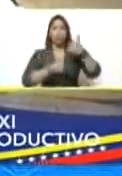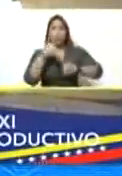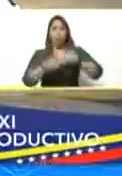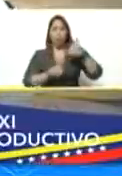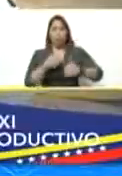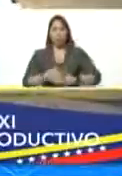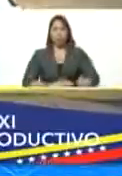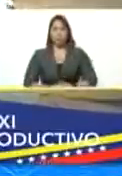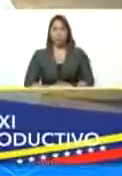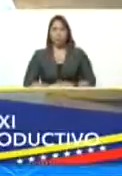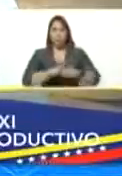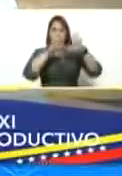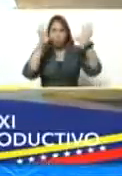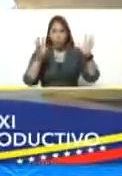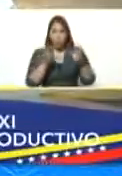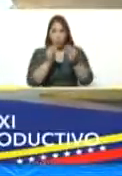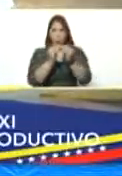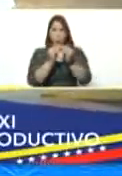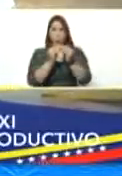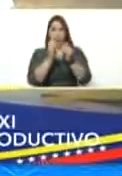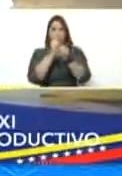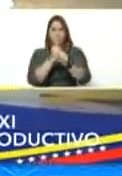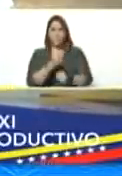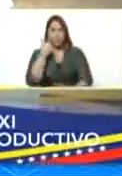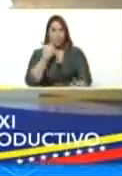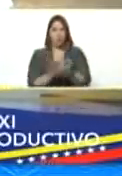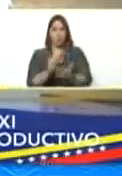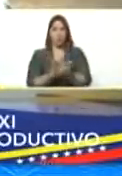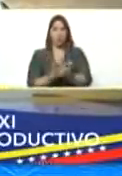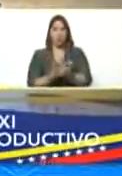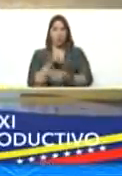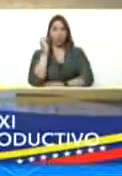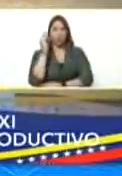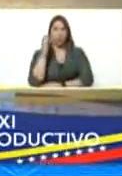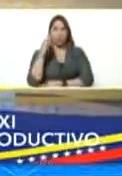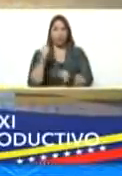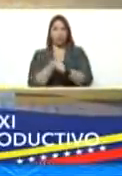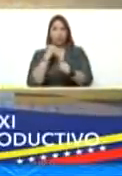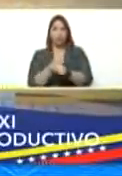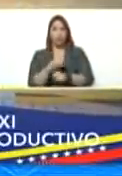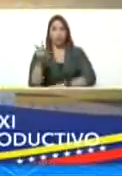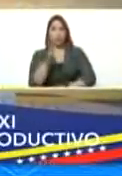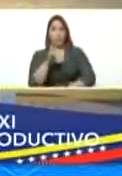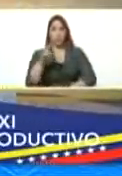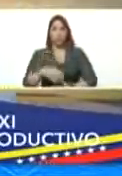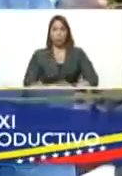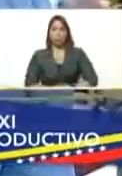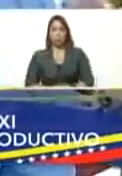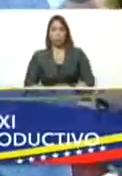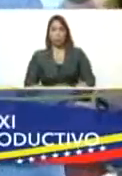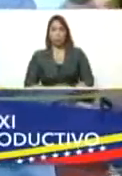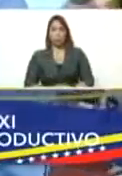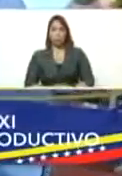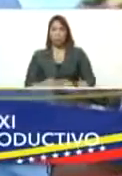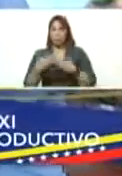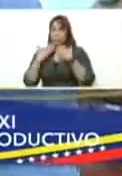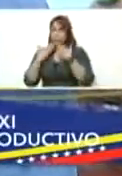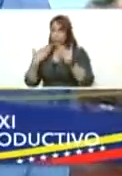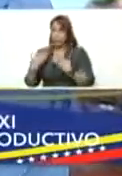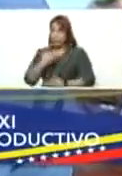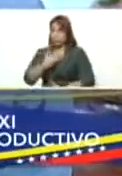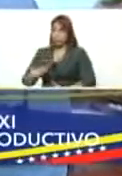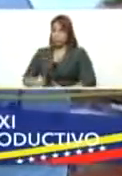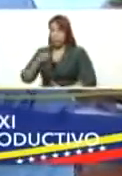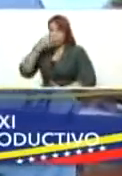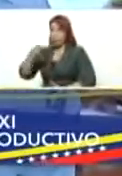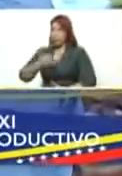los resultados esperados en el congreso de la clase obrera venezolana. Adelante, por favor. Gracias, presidente. Buenas